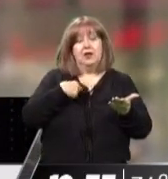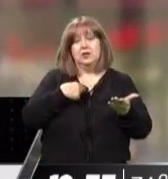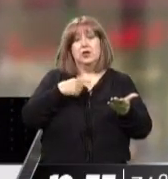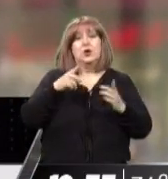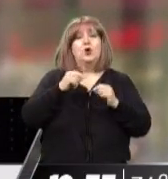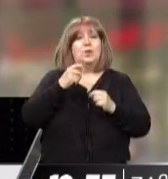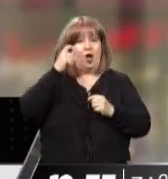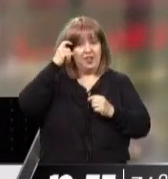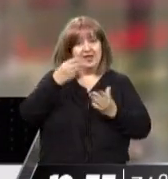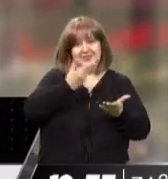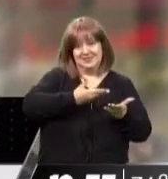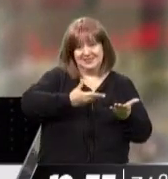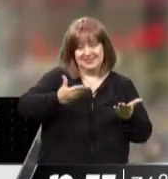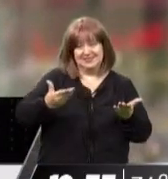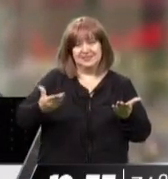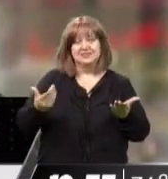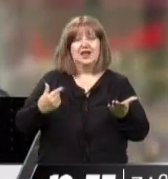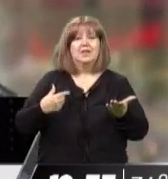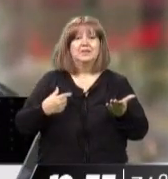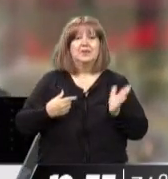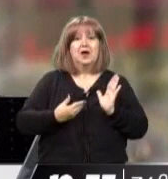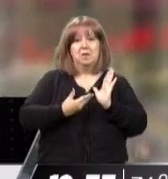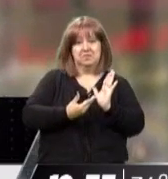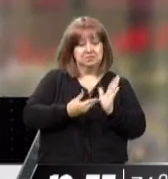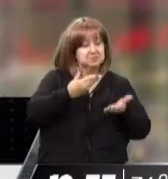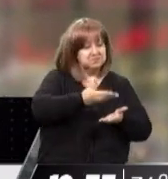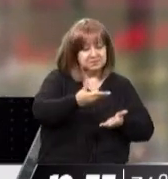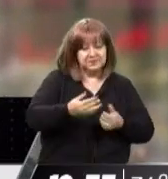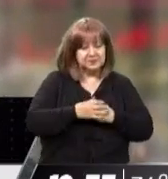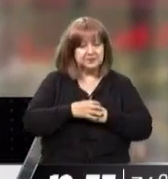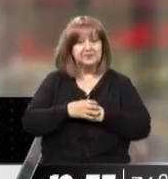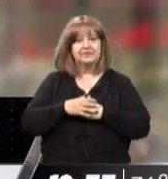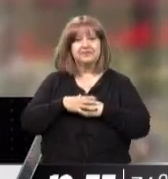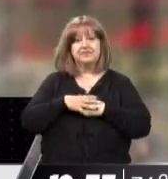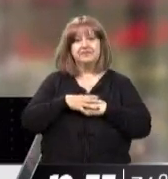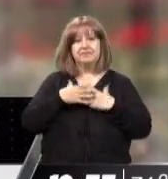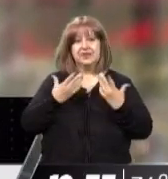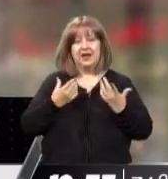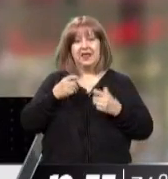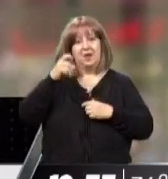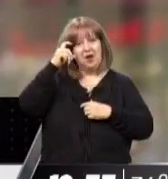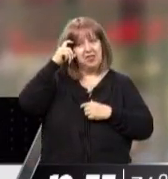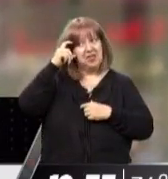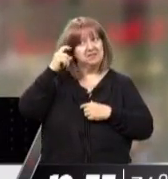la número 10 dentro de la orden de presentación. Así que ya cuando nos quedamos con el 10 dijimos, bueno.